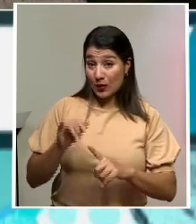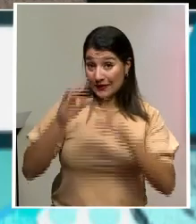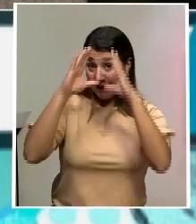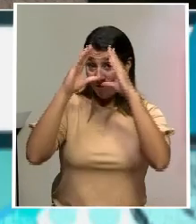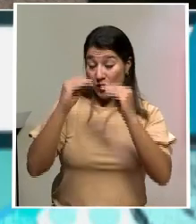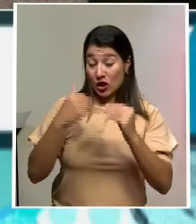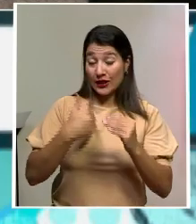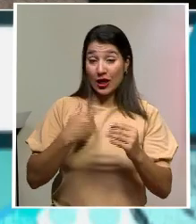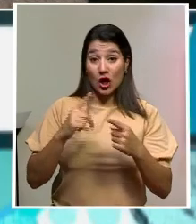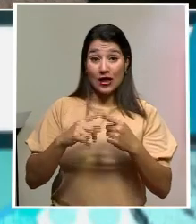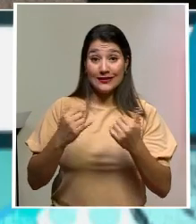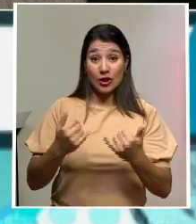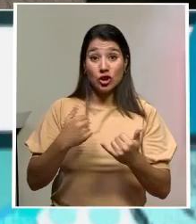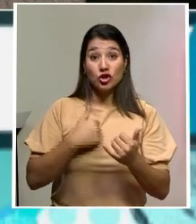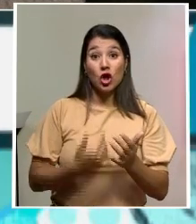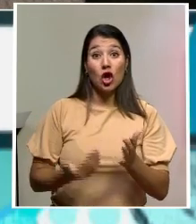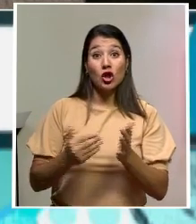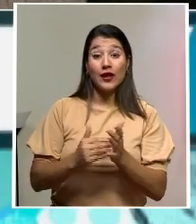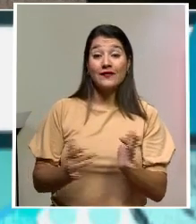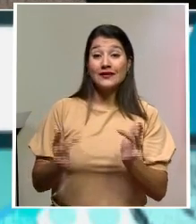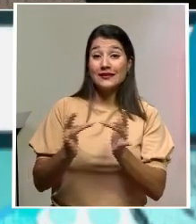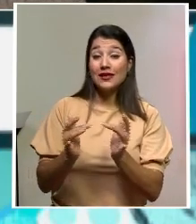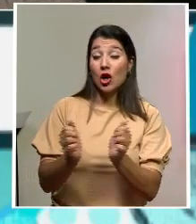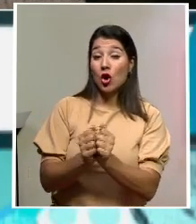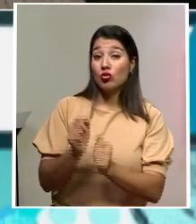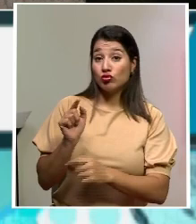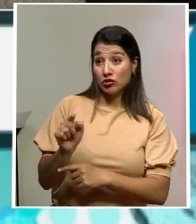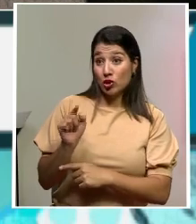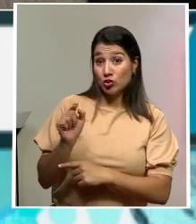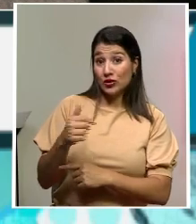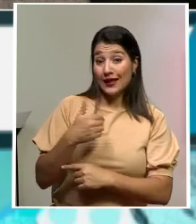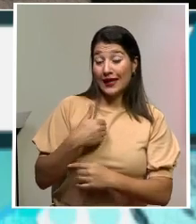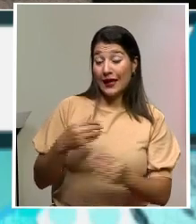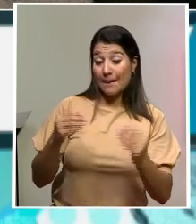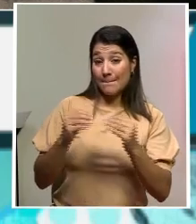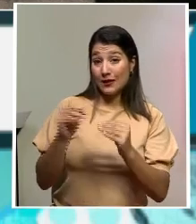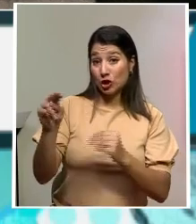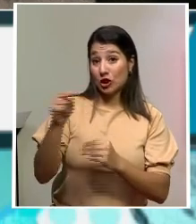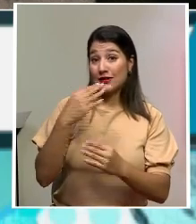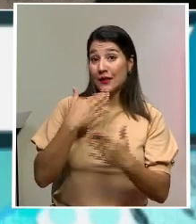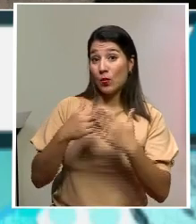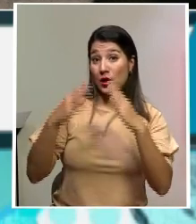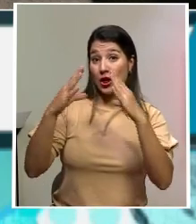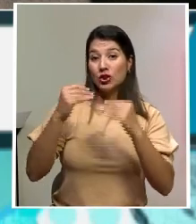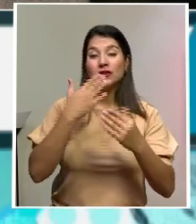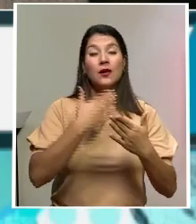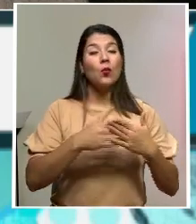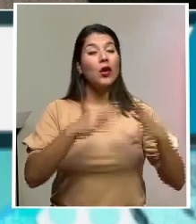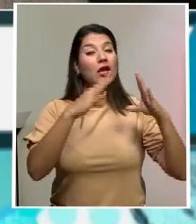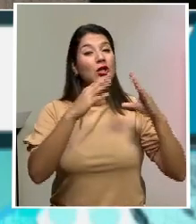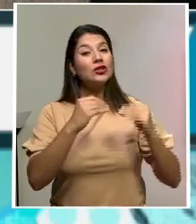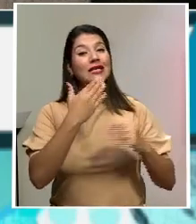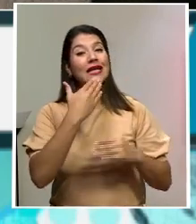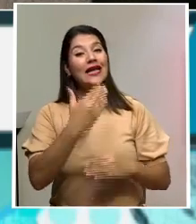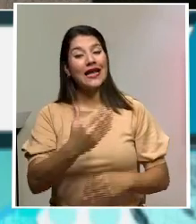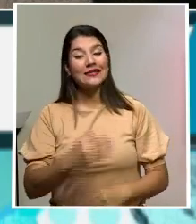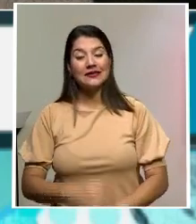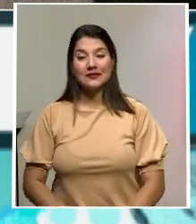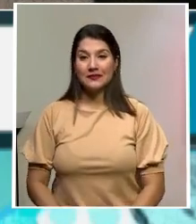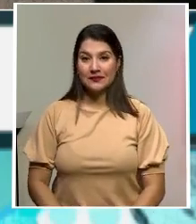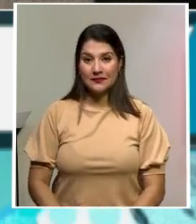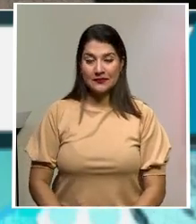que tengo de momento. Vuelvo con usted al estudio principal donde tiene más noticias. Buenas noches. Buenas noches, gracias Ana Marta